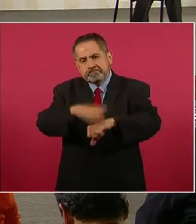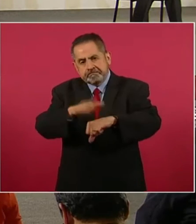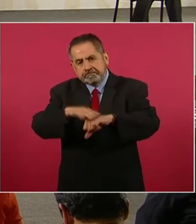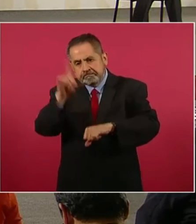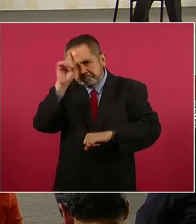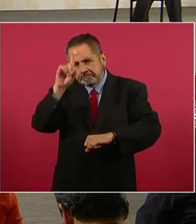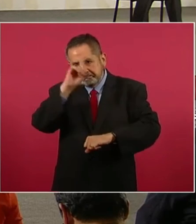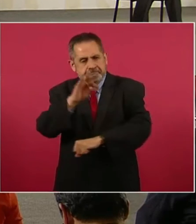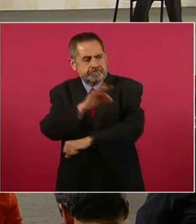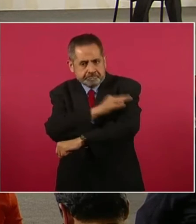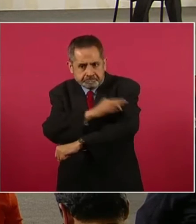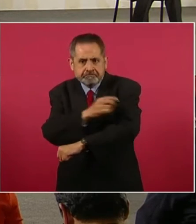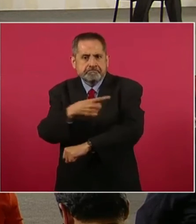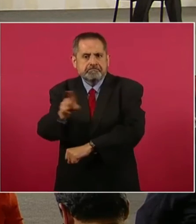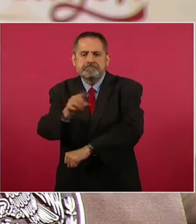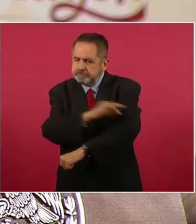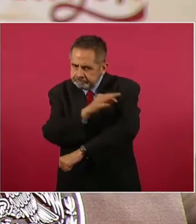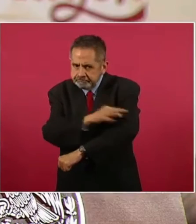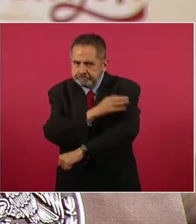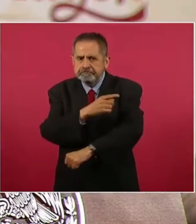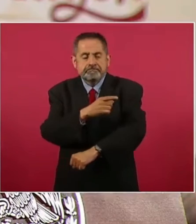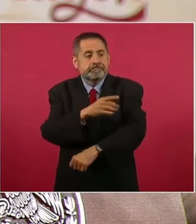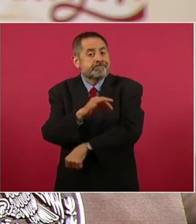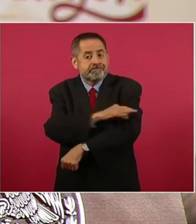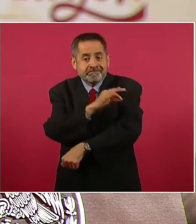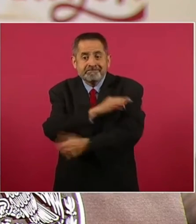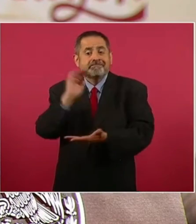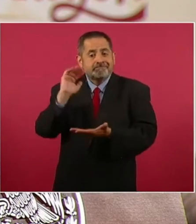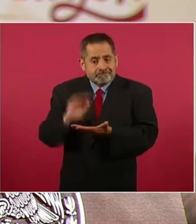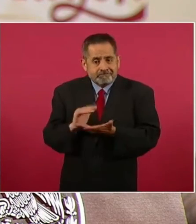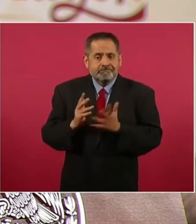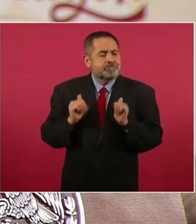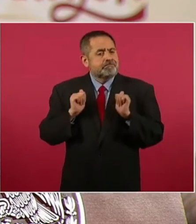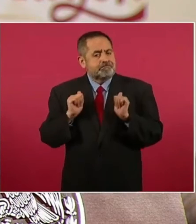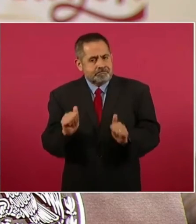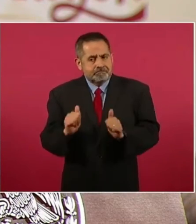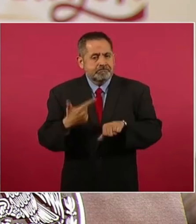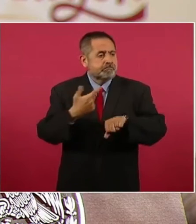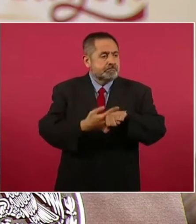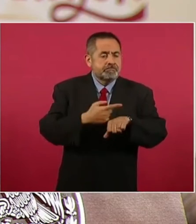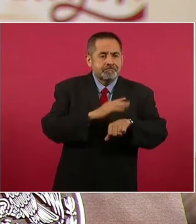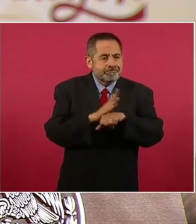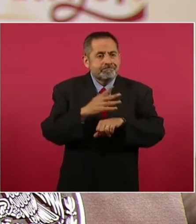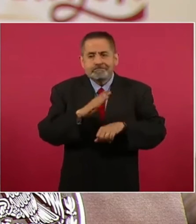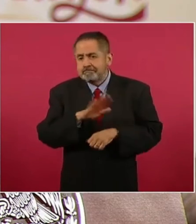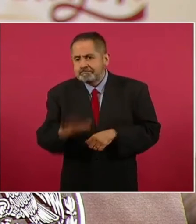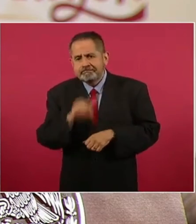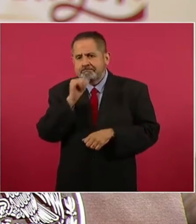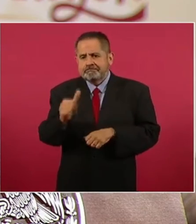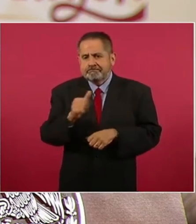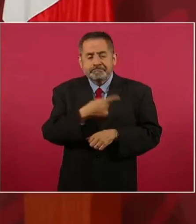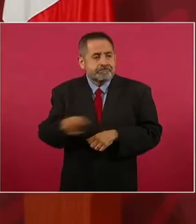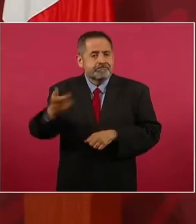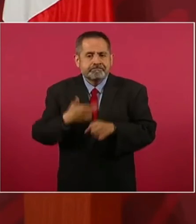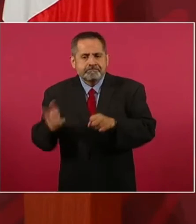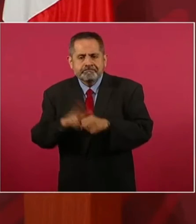vacúnese, vacúnese. Vacunar reduce la probabilidad, reduce el riesgo, el peligro de que usted termine en el